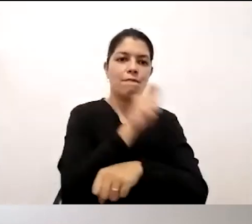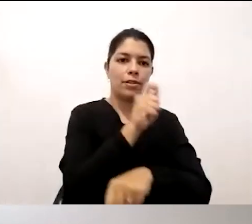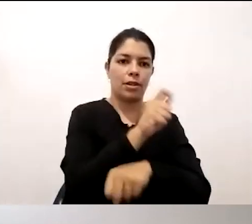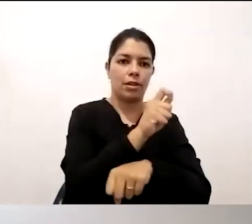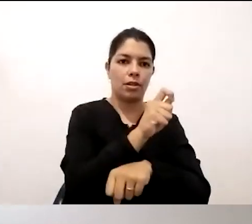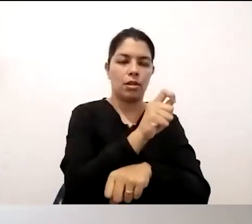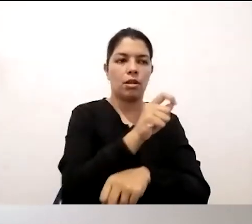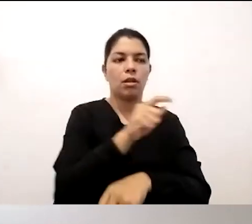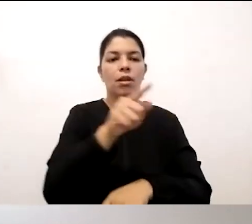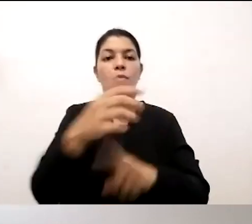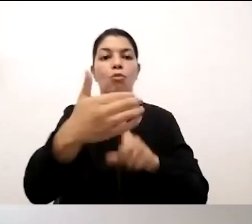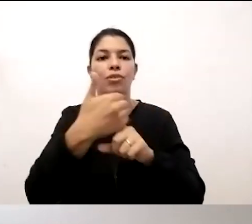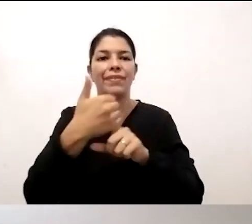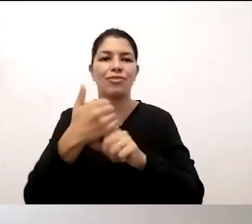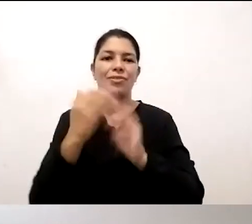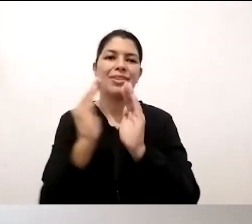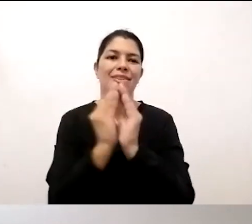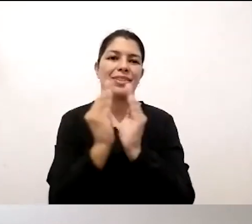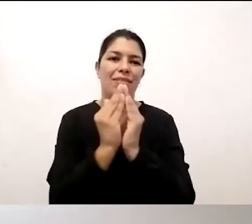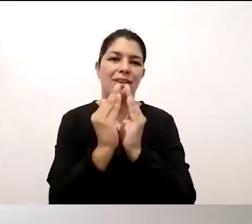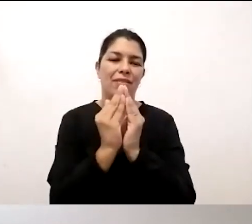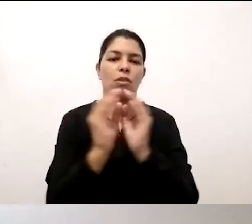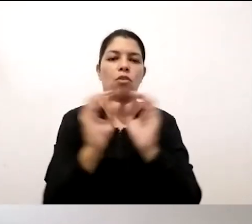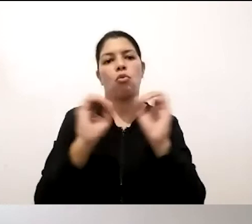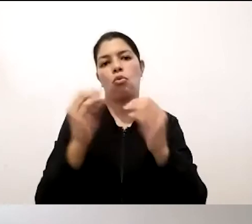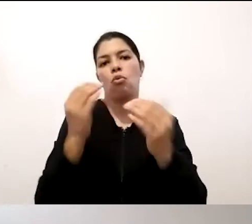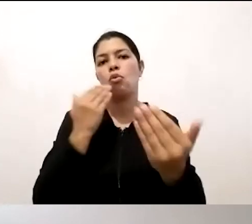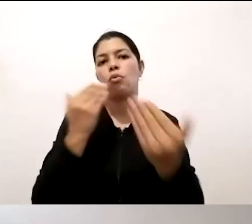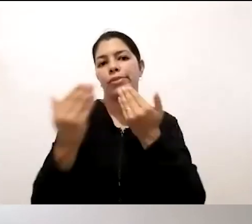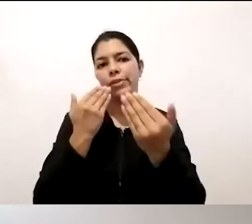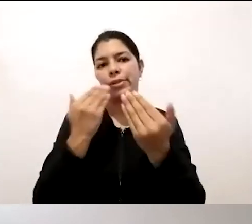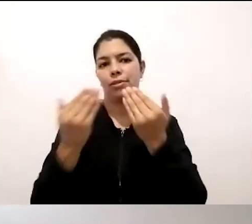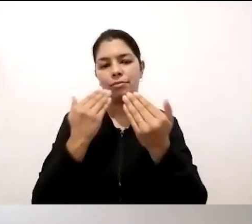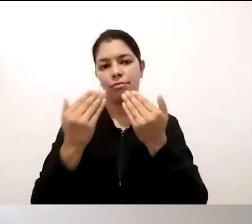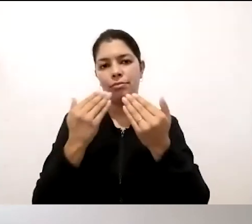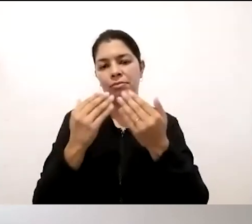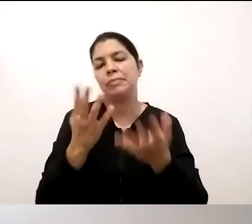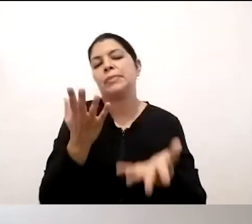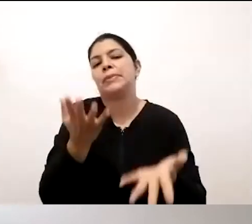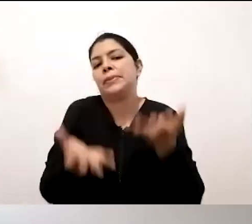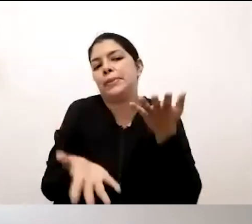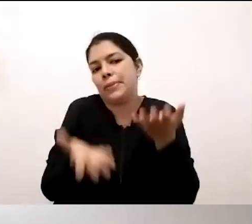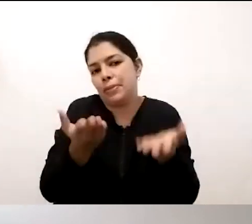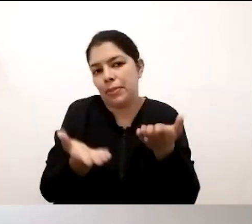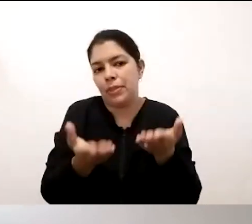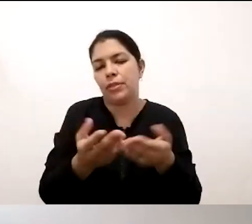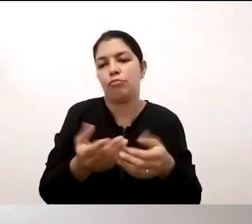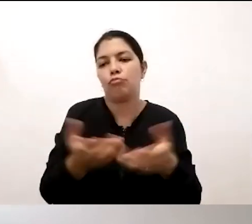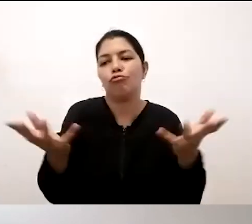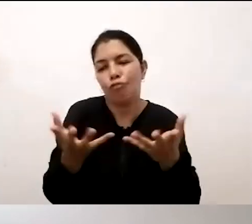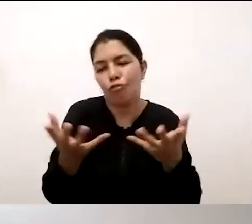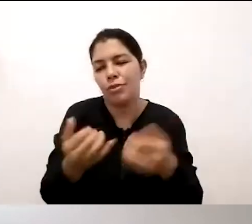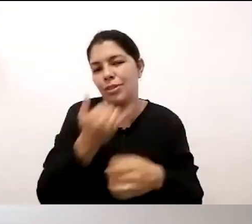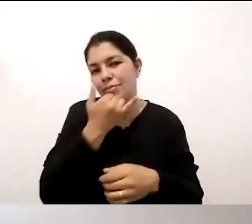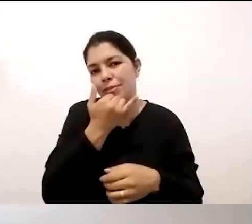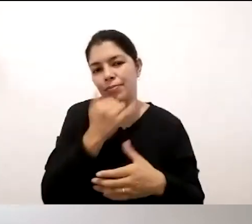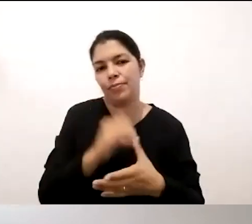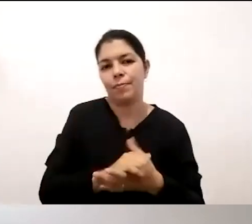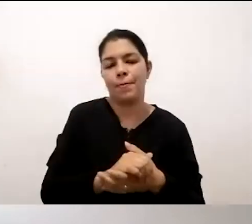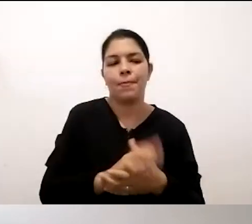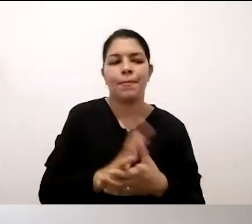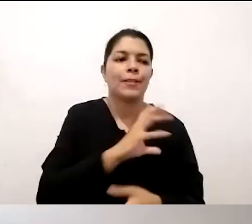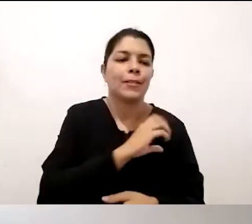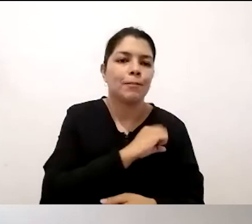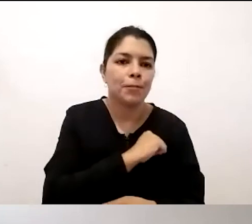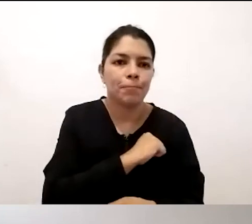es ICBF o comisarías de familia, dependiendo del caso donde haya sucedido los hechos. Desafortunadamente la mayoría no lo hace,